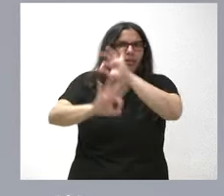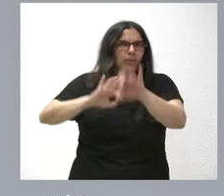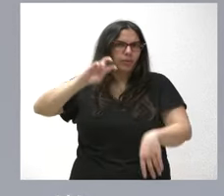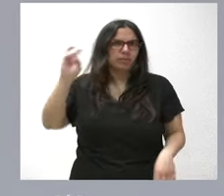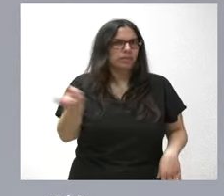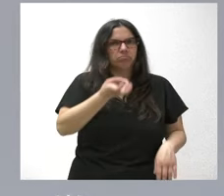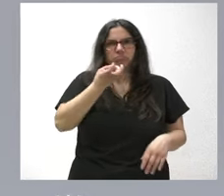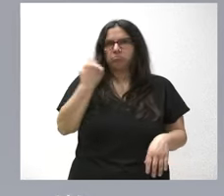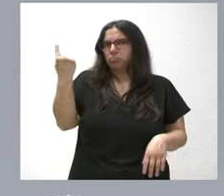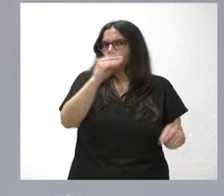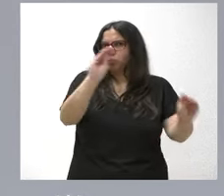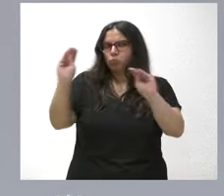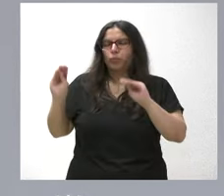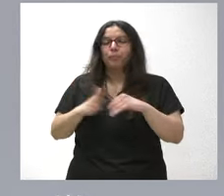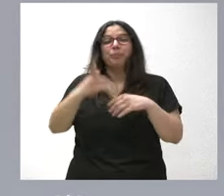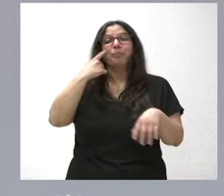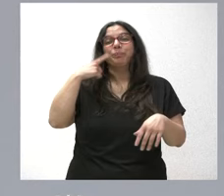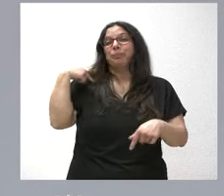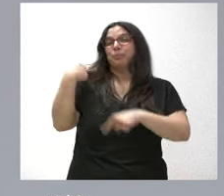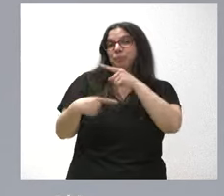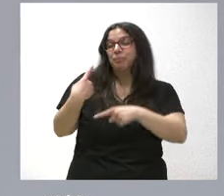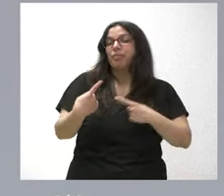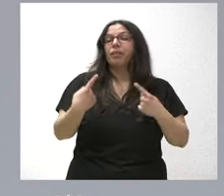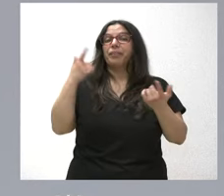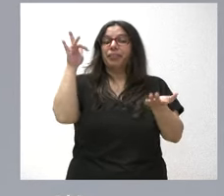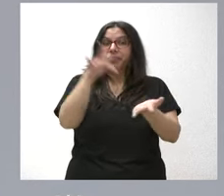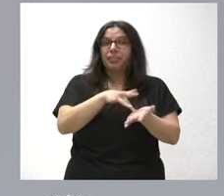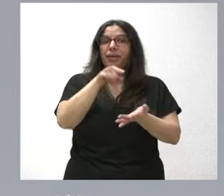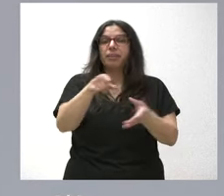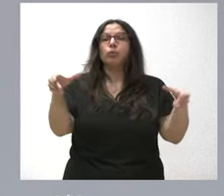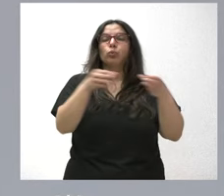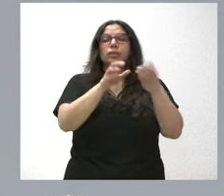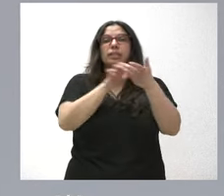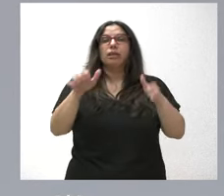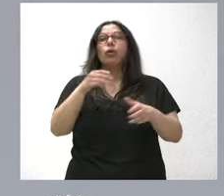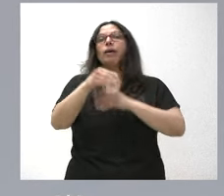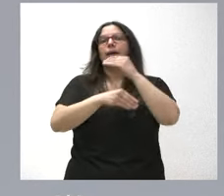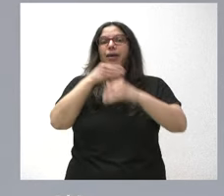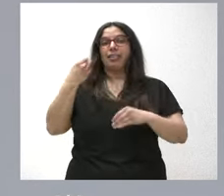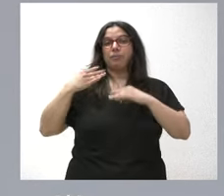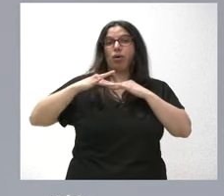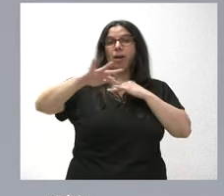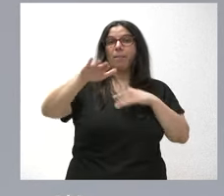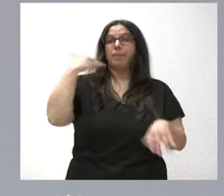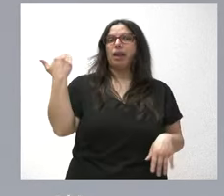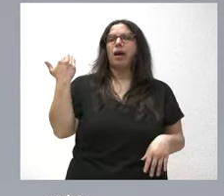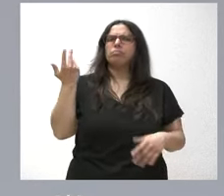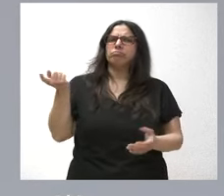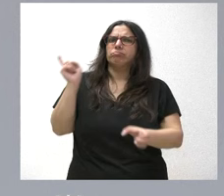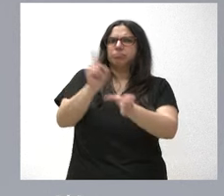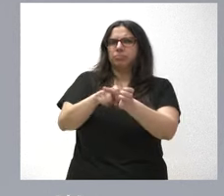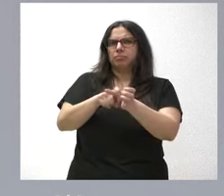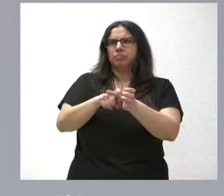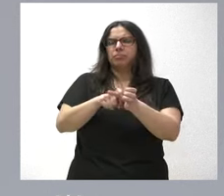organizaciones. Es tradicional ese día que la Junta de Castilla y León, respecto a la Campa de Villalar, intervenga y participe